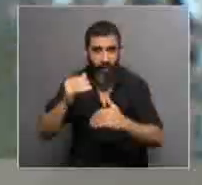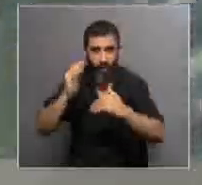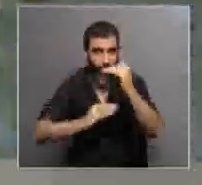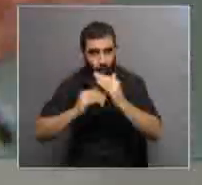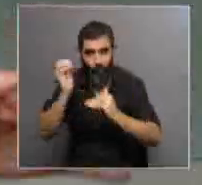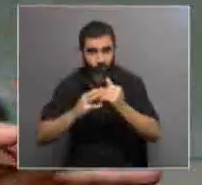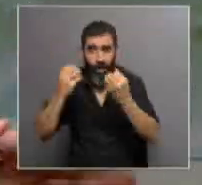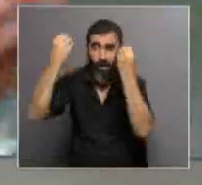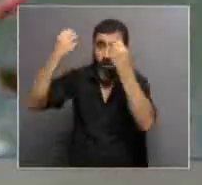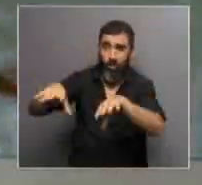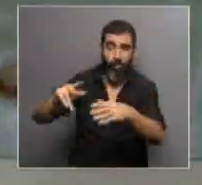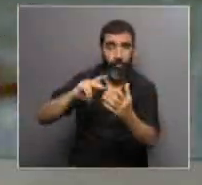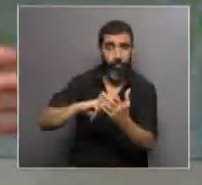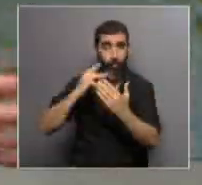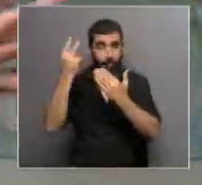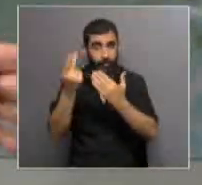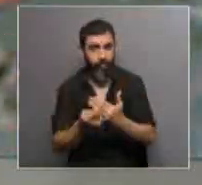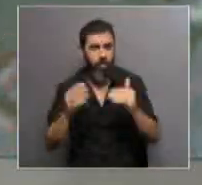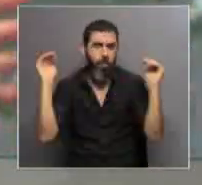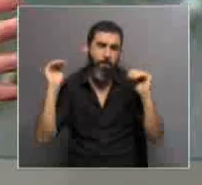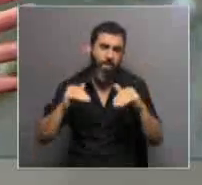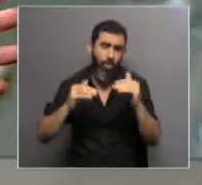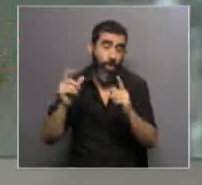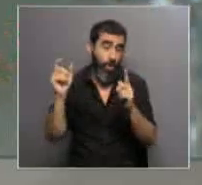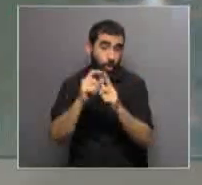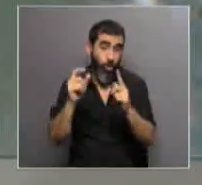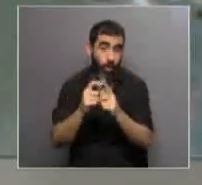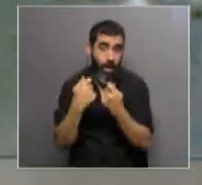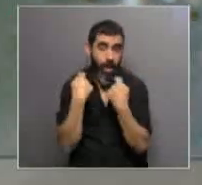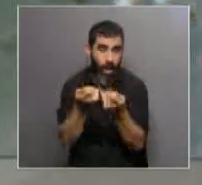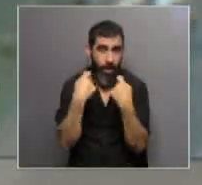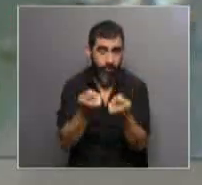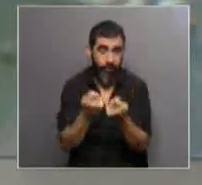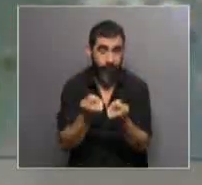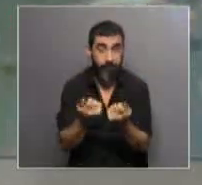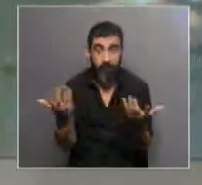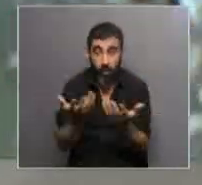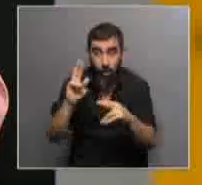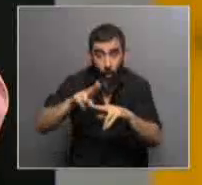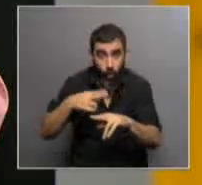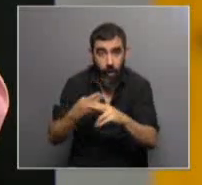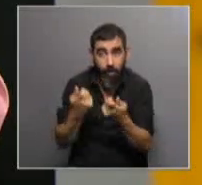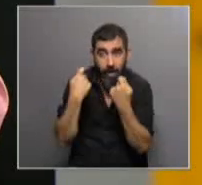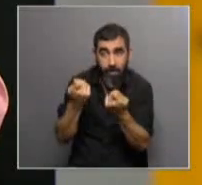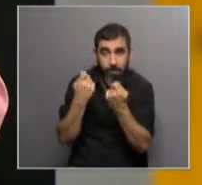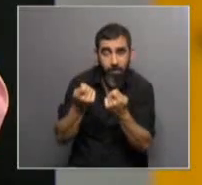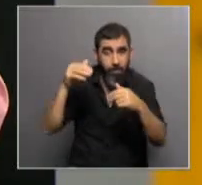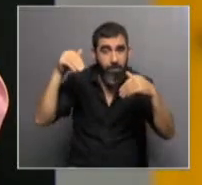canalizar se abandonó el proyecto millones de dólares para acceder a escoger ahora millones de dólares